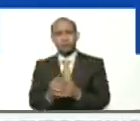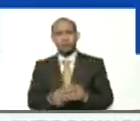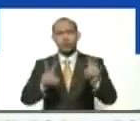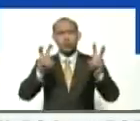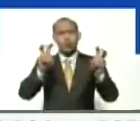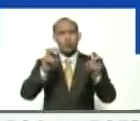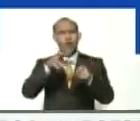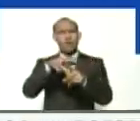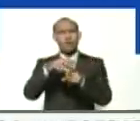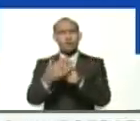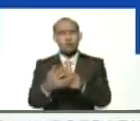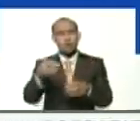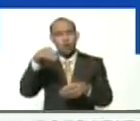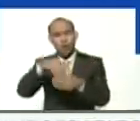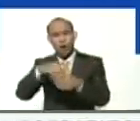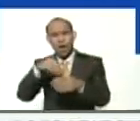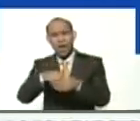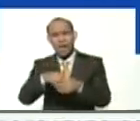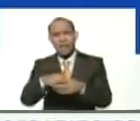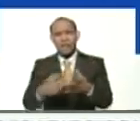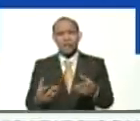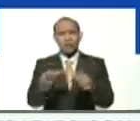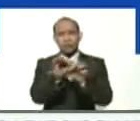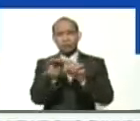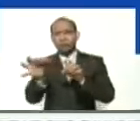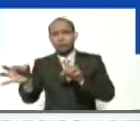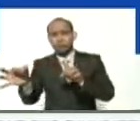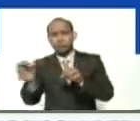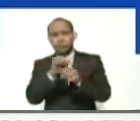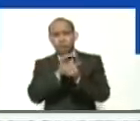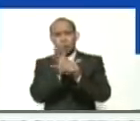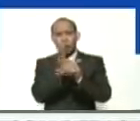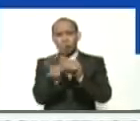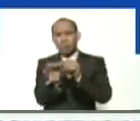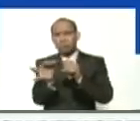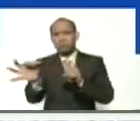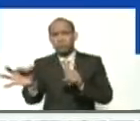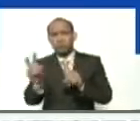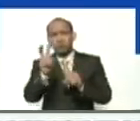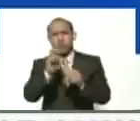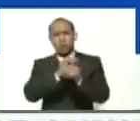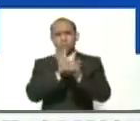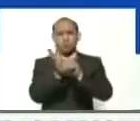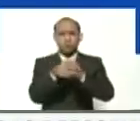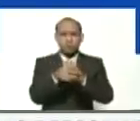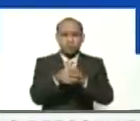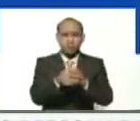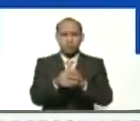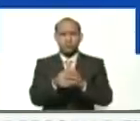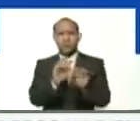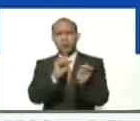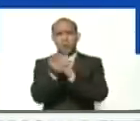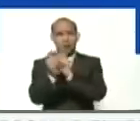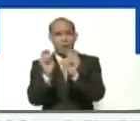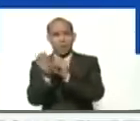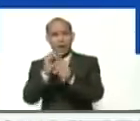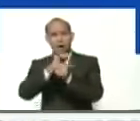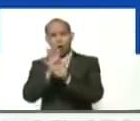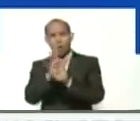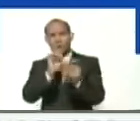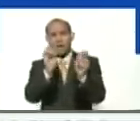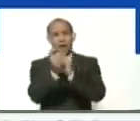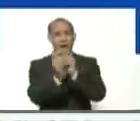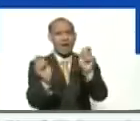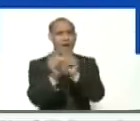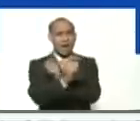que se está derivando de estas variantes del cob y 19 mutaciones que multiplican la